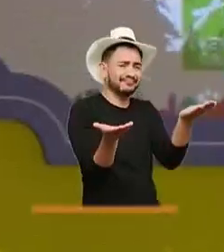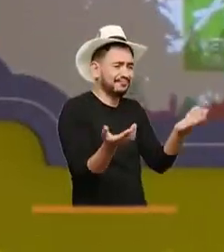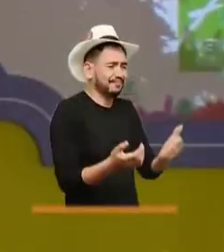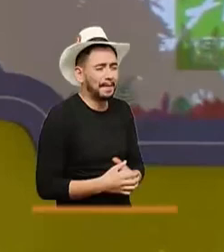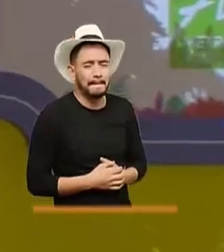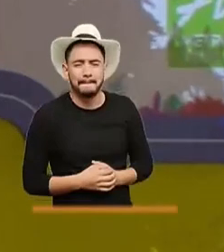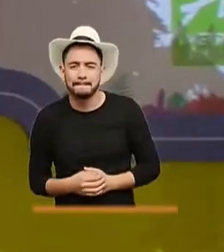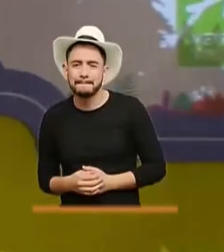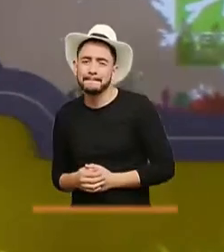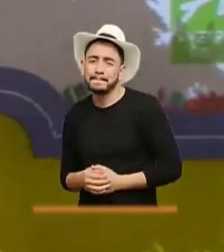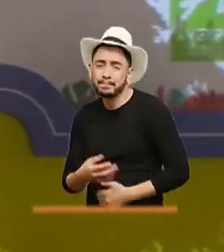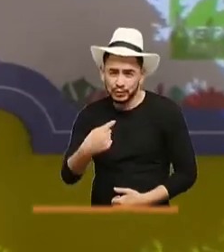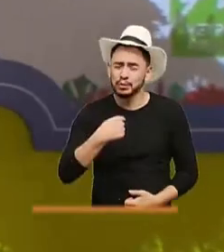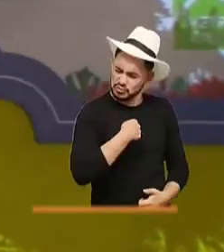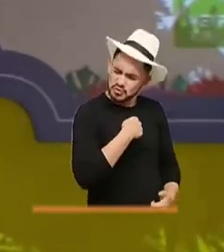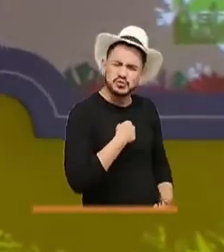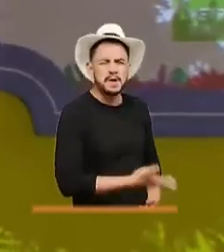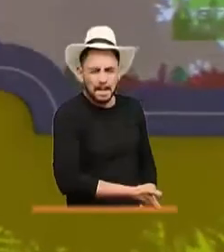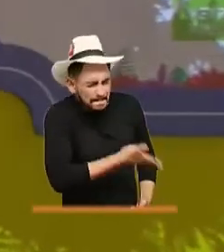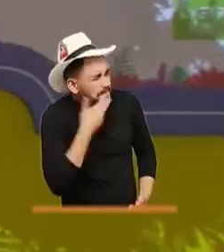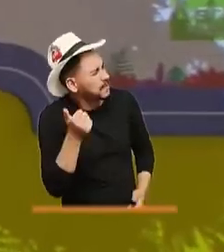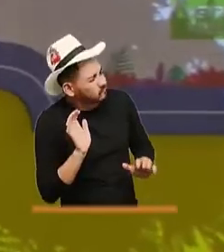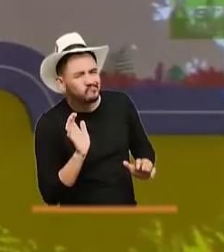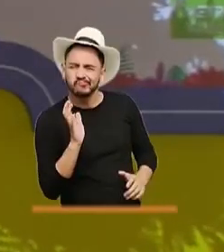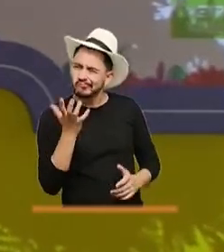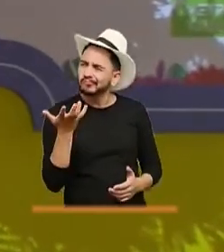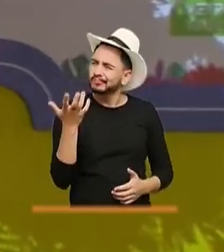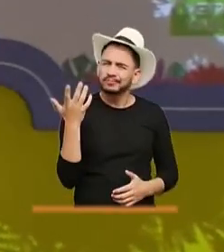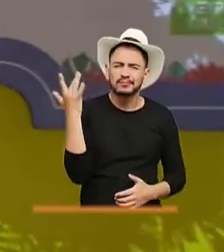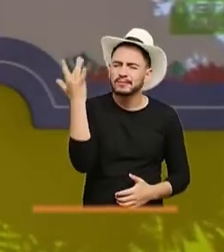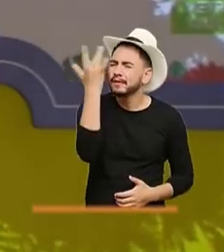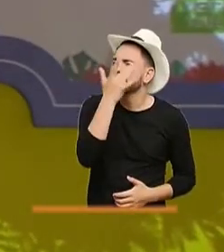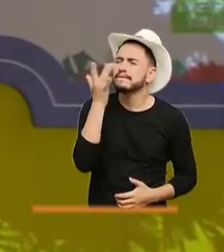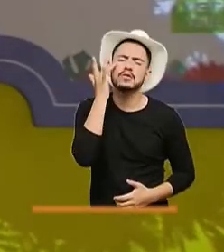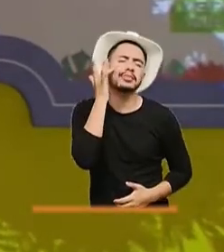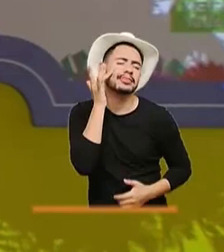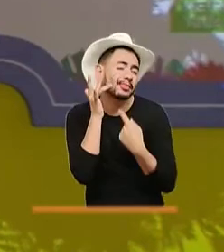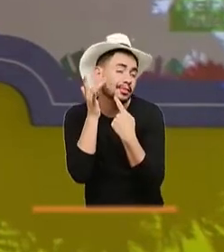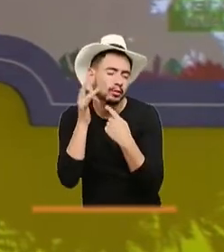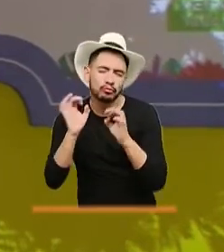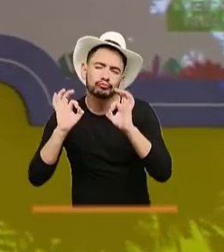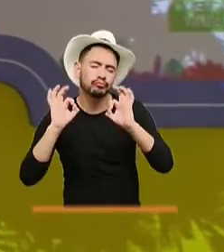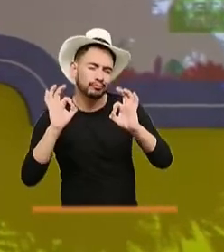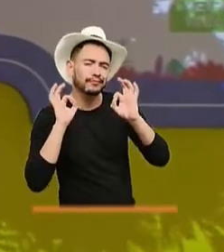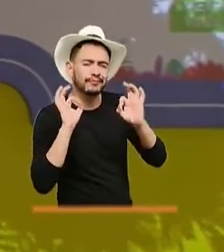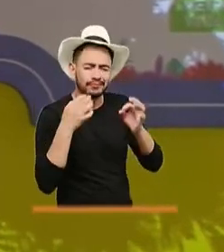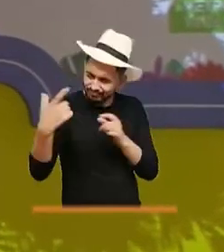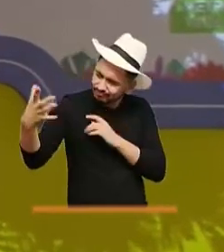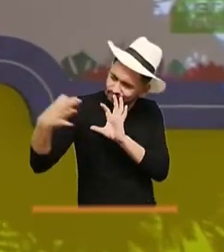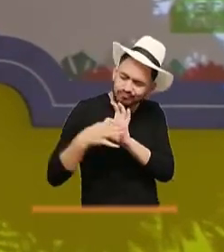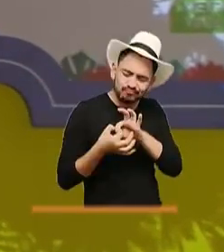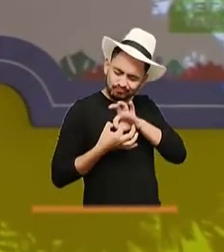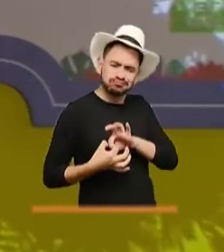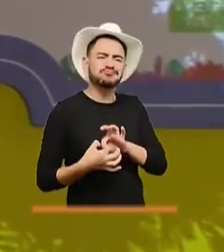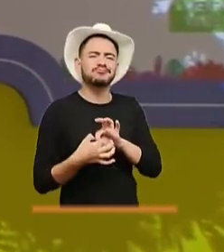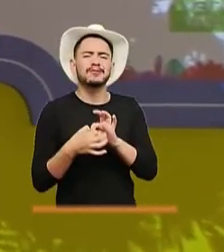Yo prefiero a una morena que jamás me haga agravios, y cuando diga